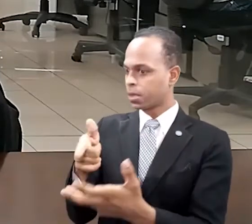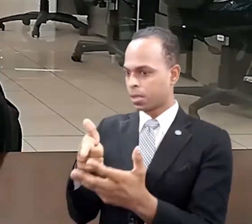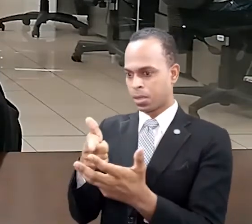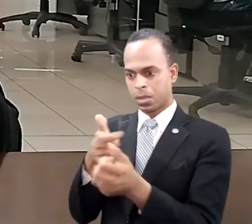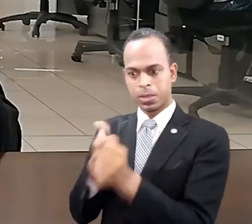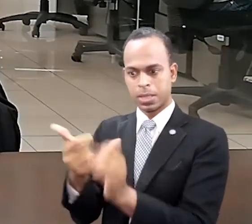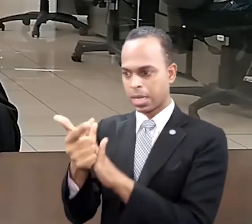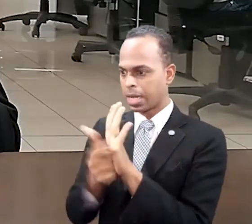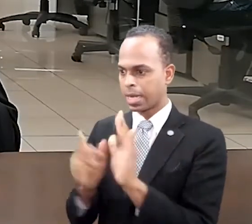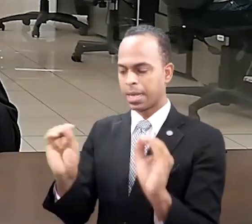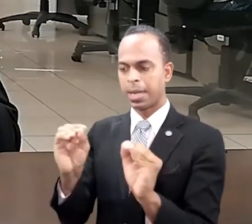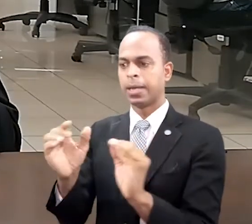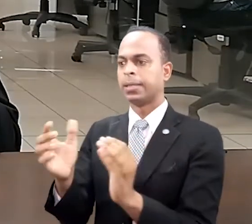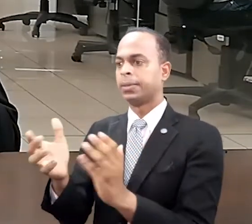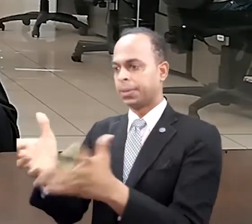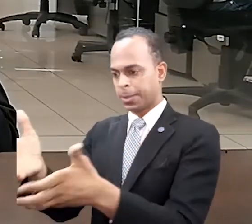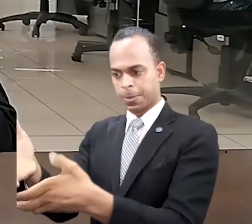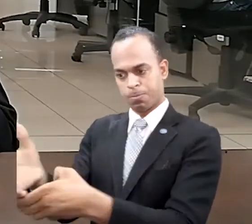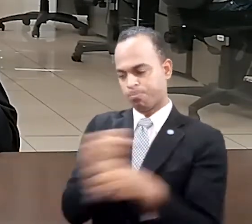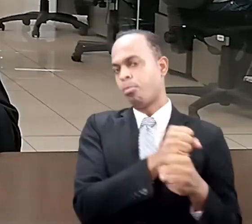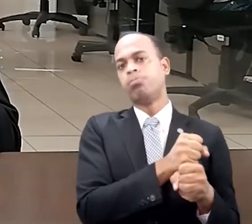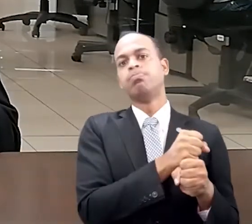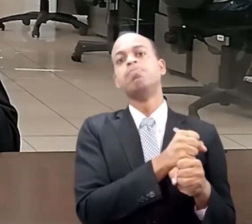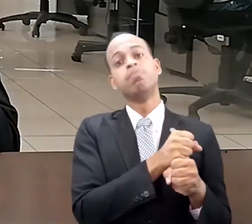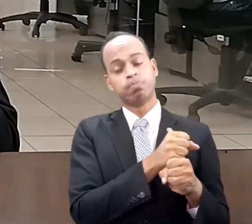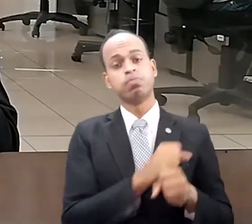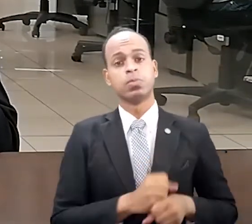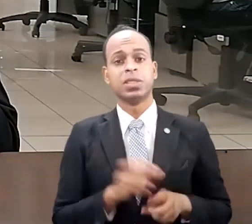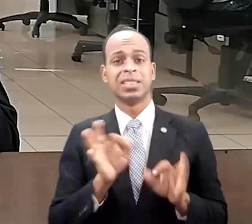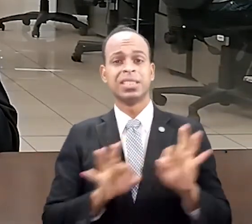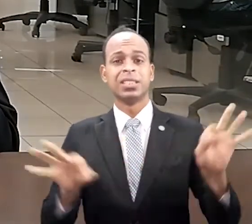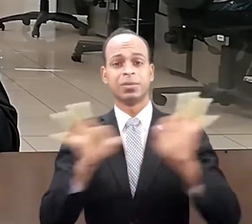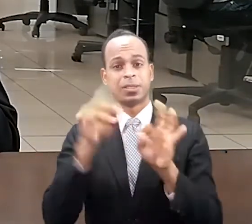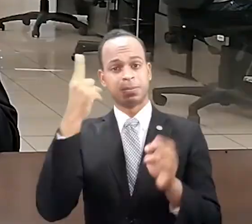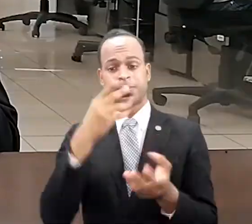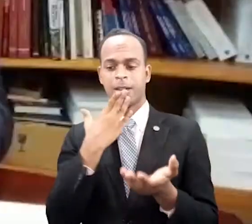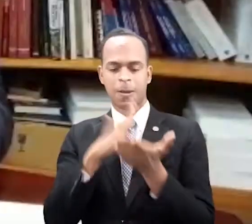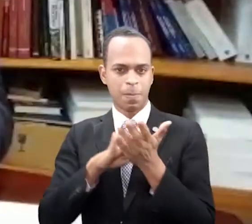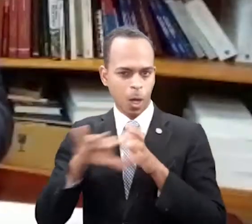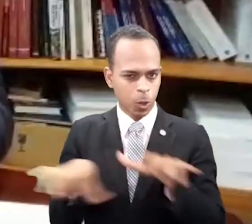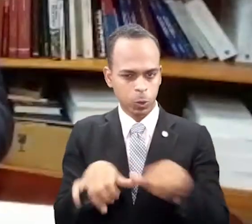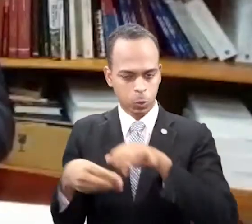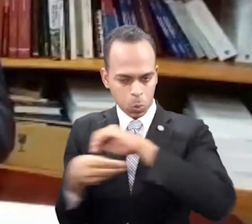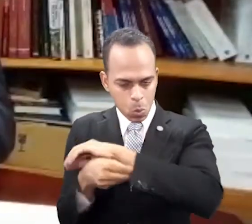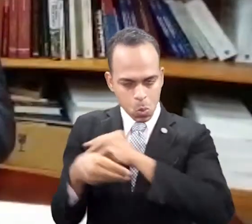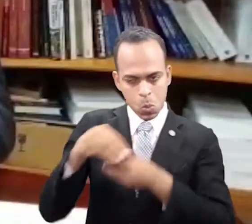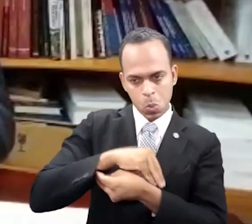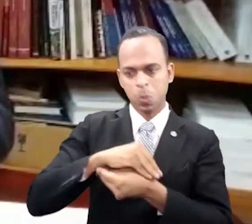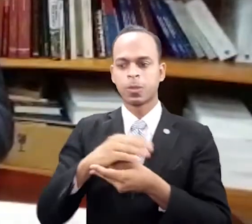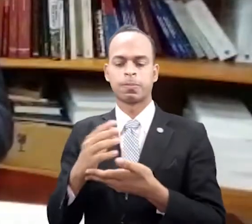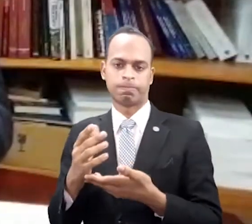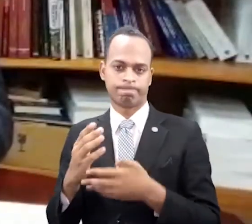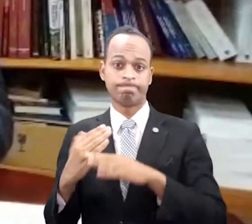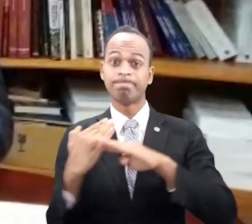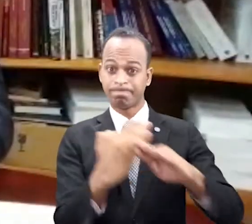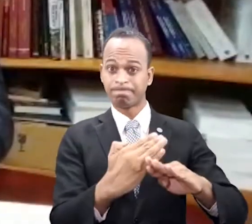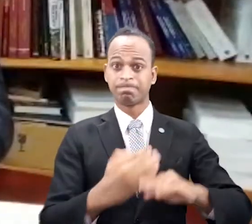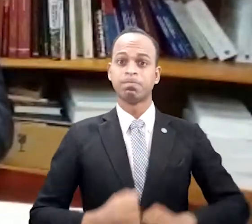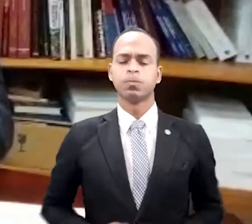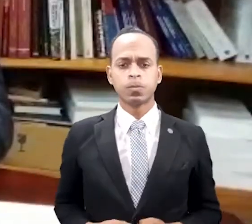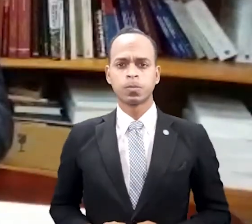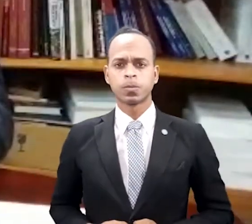carácter ilícito. Es muy importante en la lucha contra la corrupción. Es un instrumento que tiene como